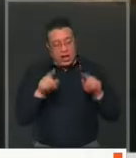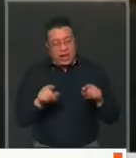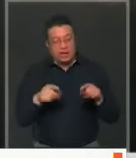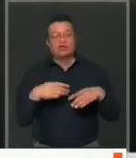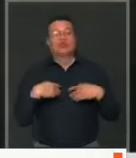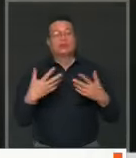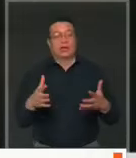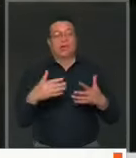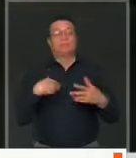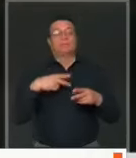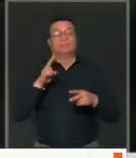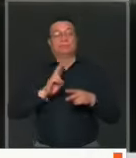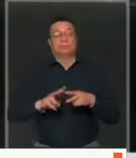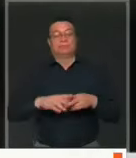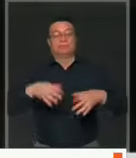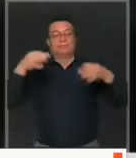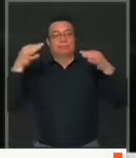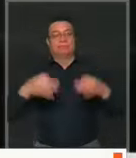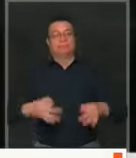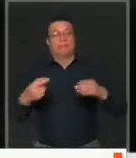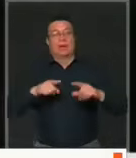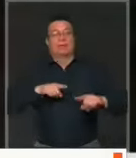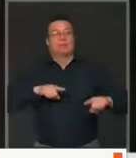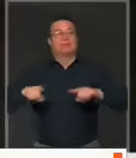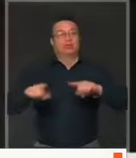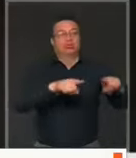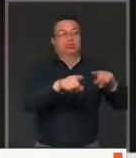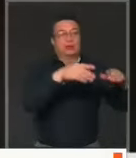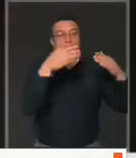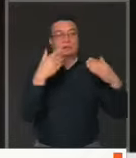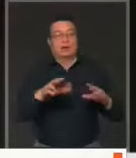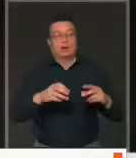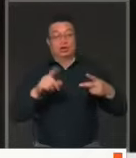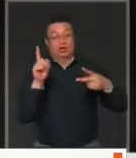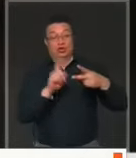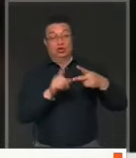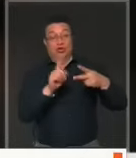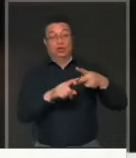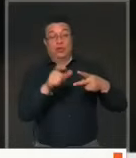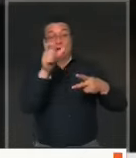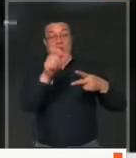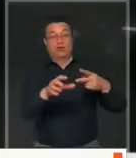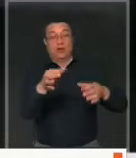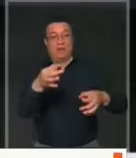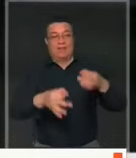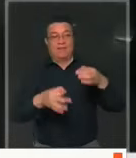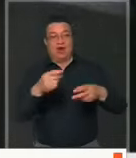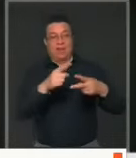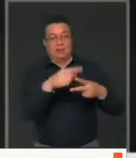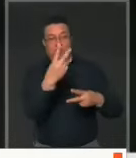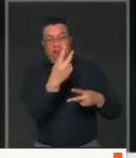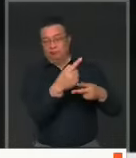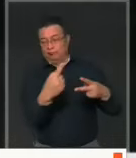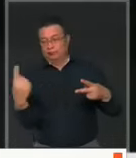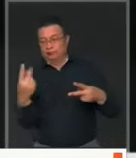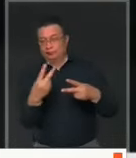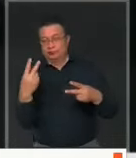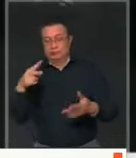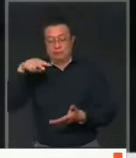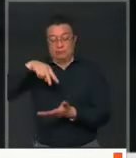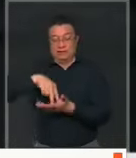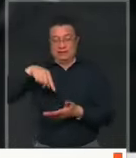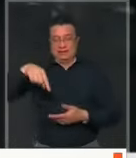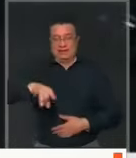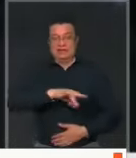haya podido finalmente concretar esta diligencia. Sería la segunda persona que va a enfrentar los tribunales de justicia presencialmente acá en Chile.